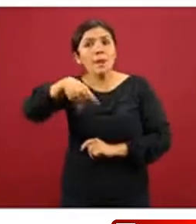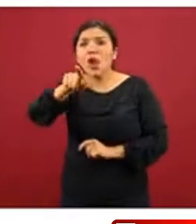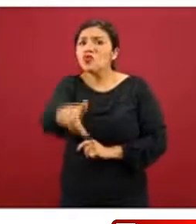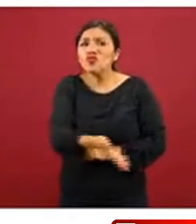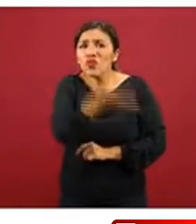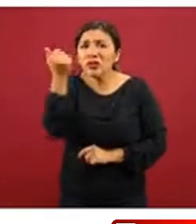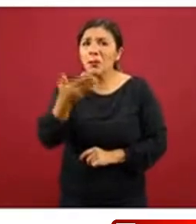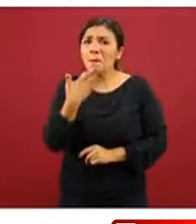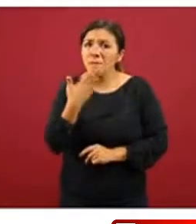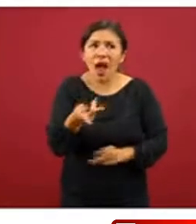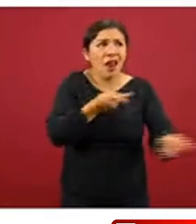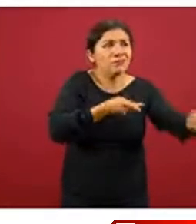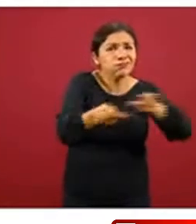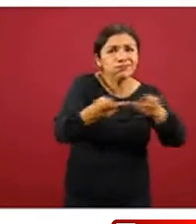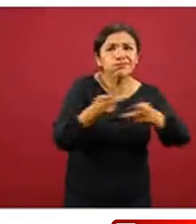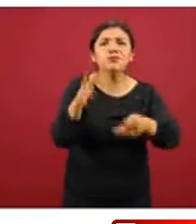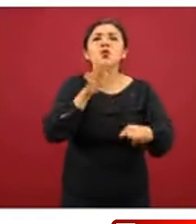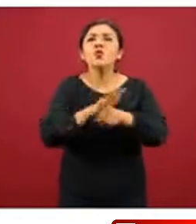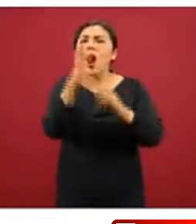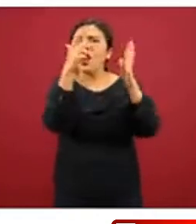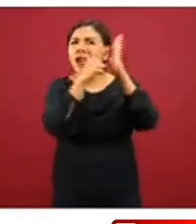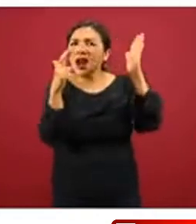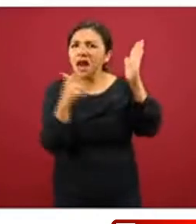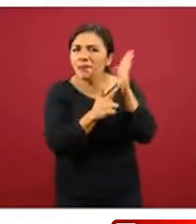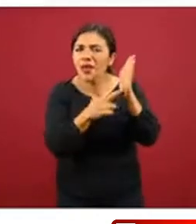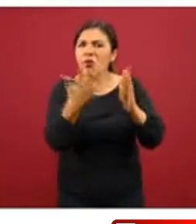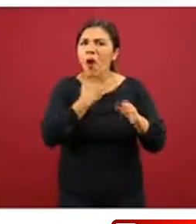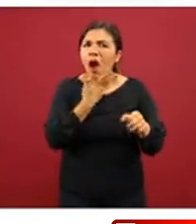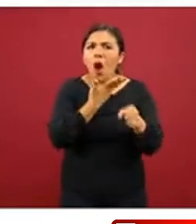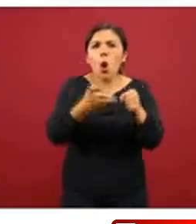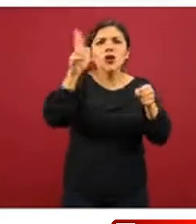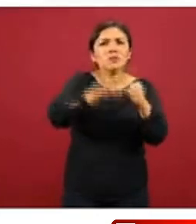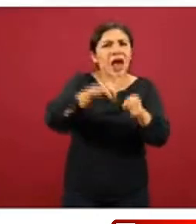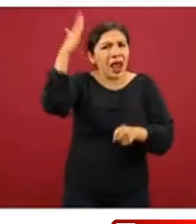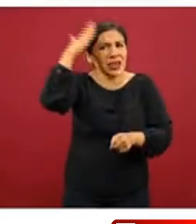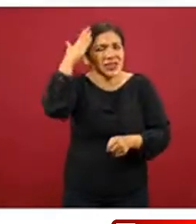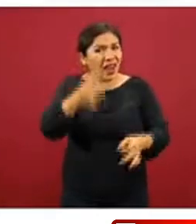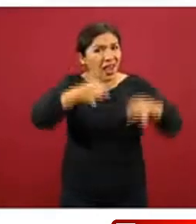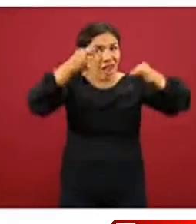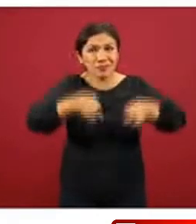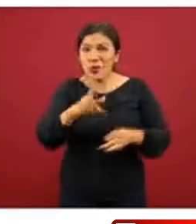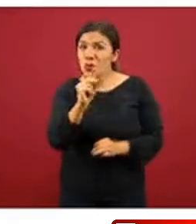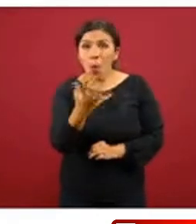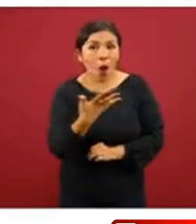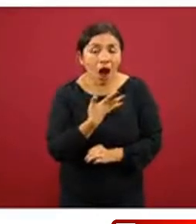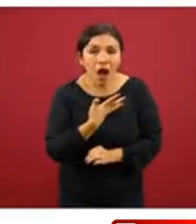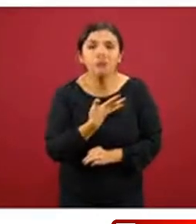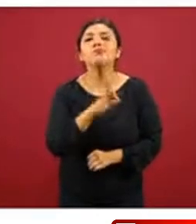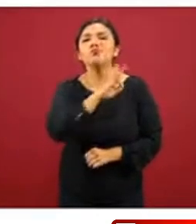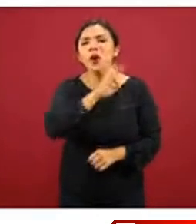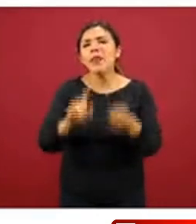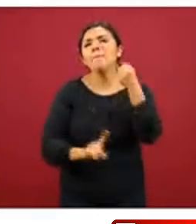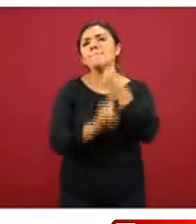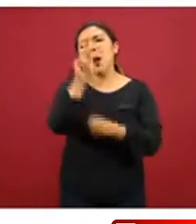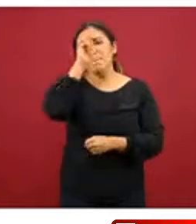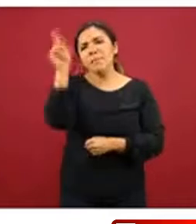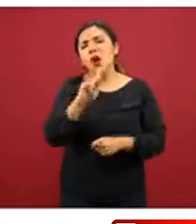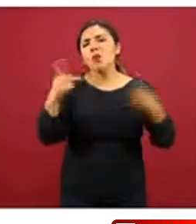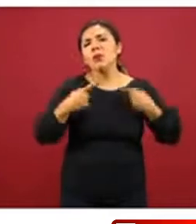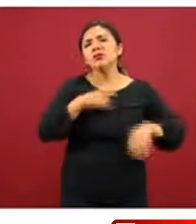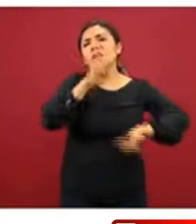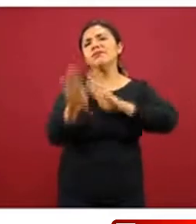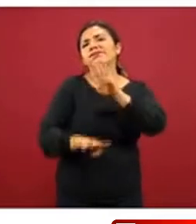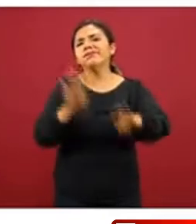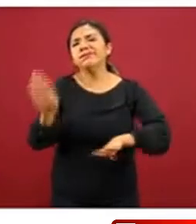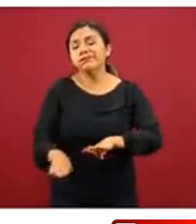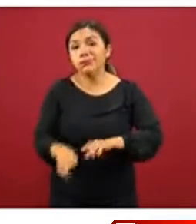las diferentes brigadas que hay en un hospital y los líderes adecuados, puede causar más muertes.